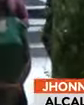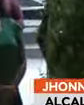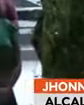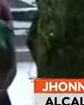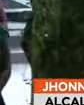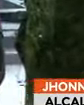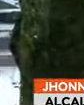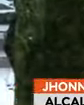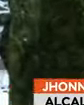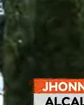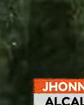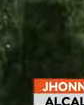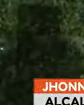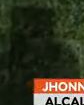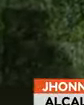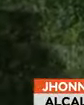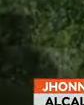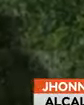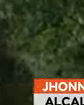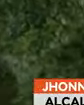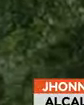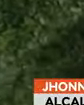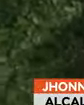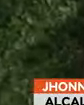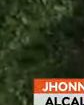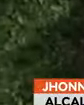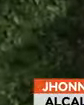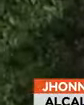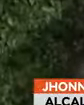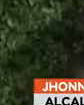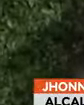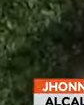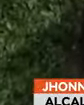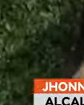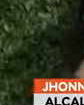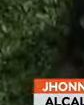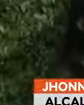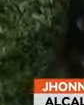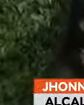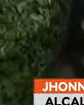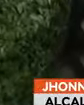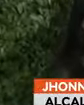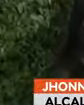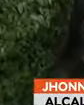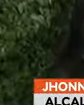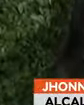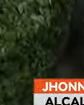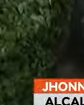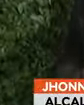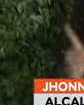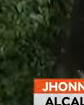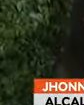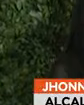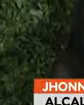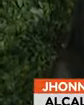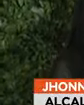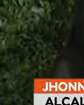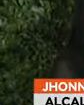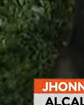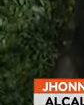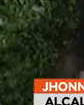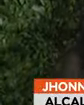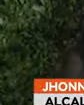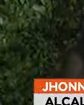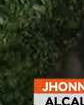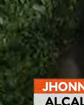construyamos serán para las nuevas generaciones. Que Dios los bendiga. Bienvenidos todos a este lugar, a este